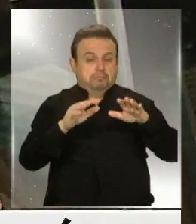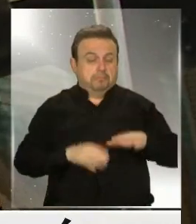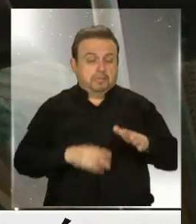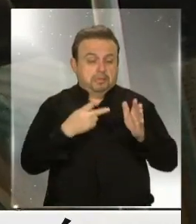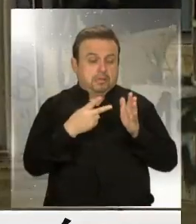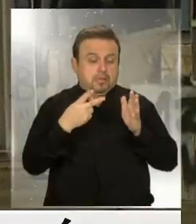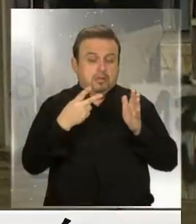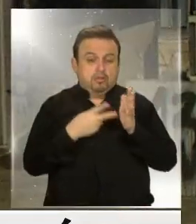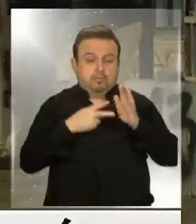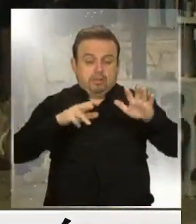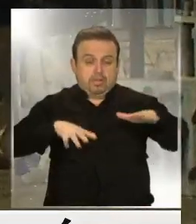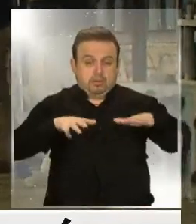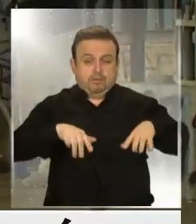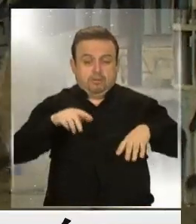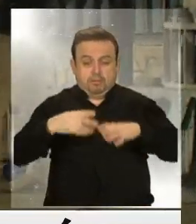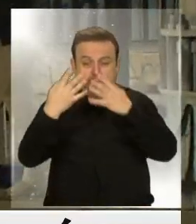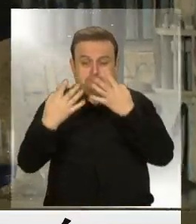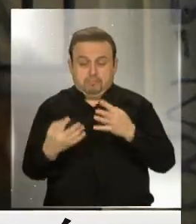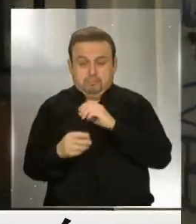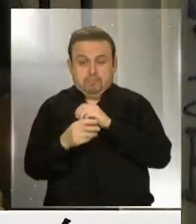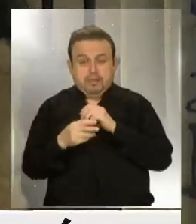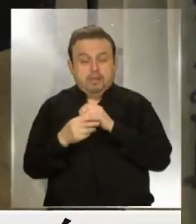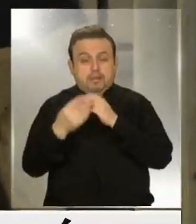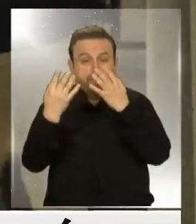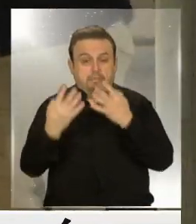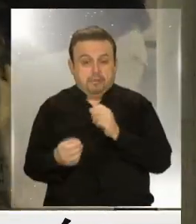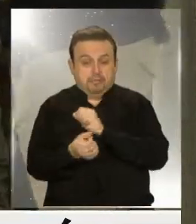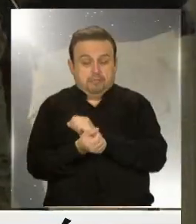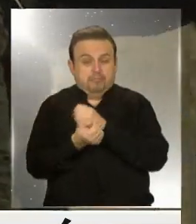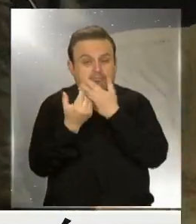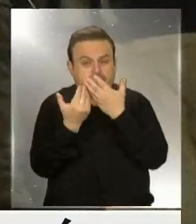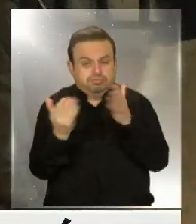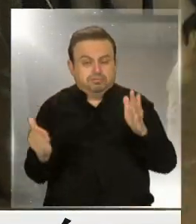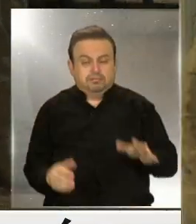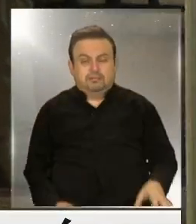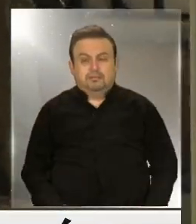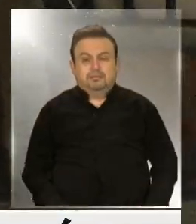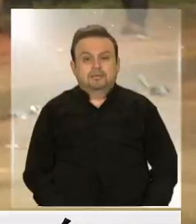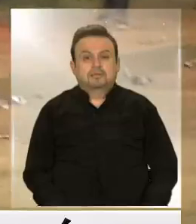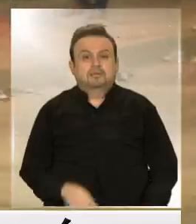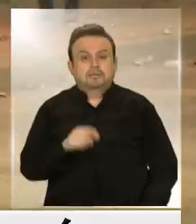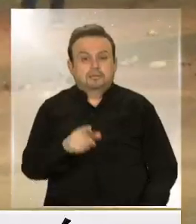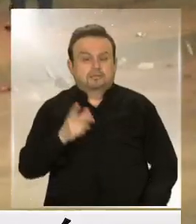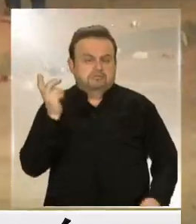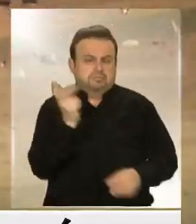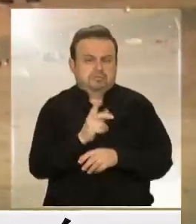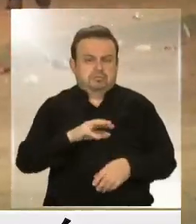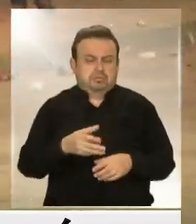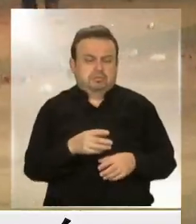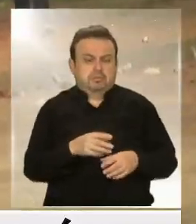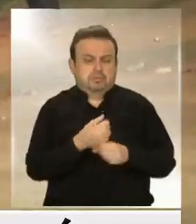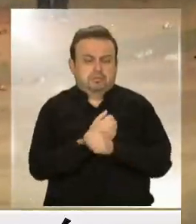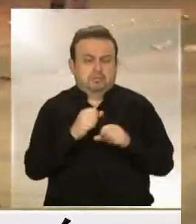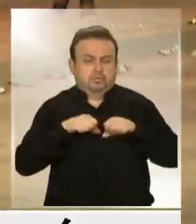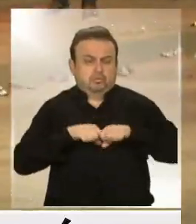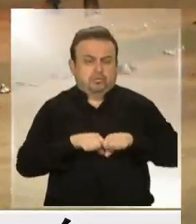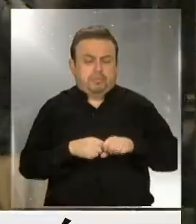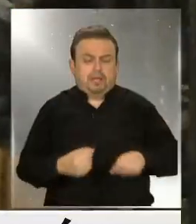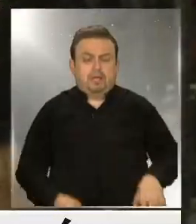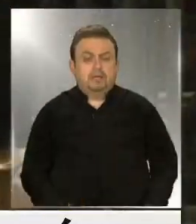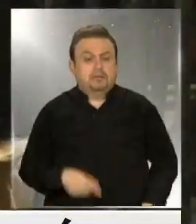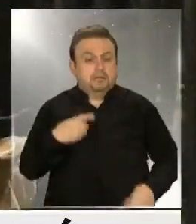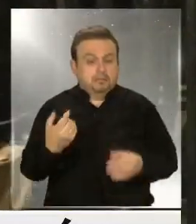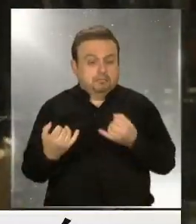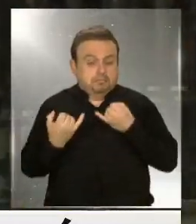año 2019, pero que esta vez se reiteró en algunos otros puntos. Los saqueos a los supermercados también fueron muy latentes durante